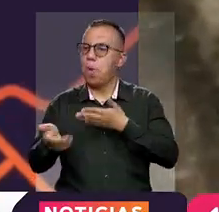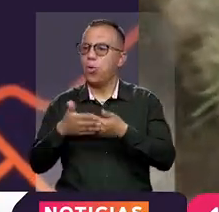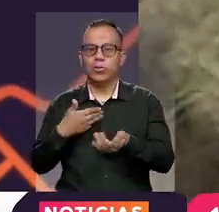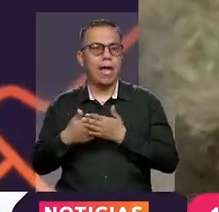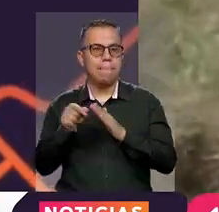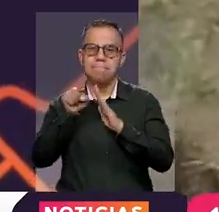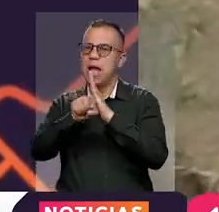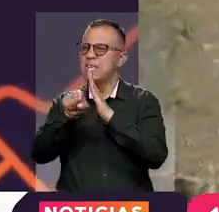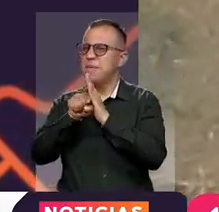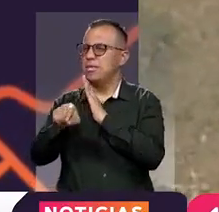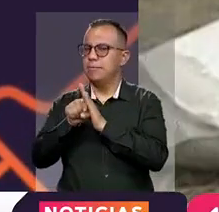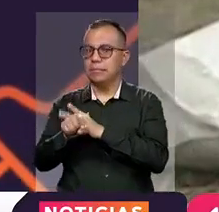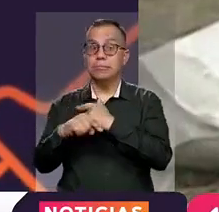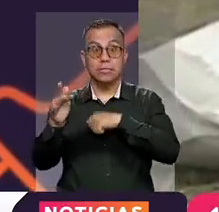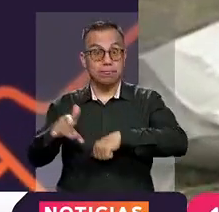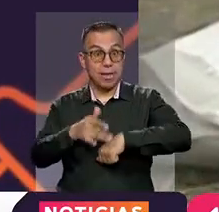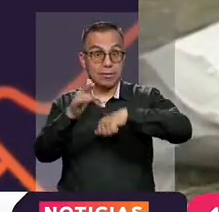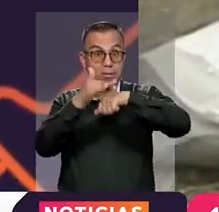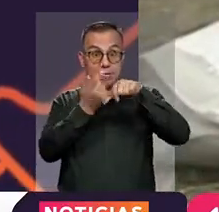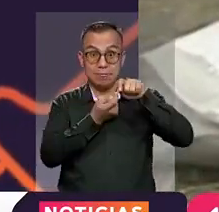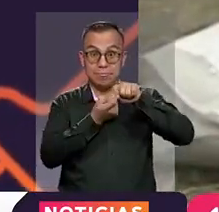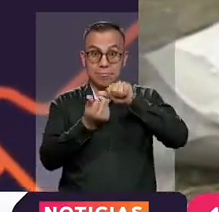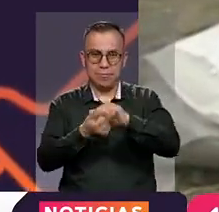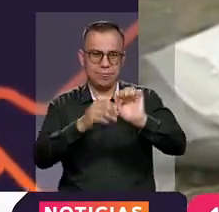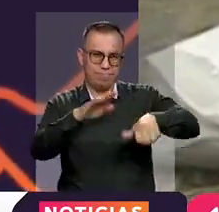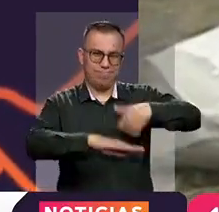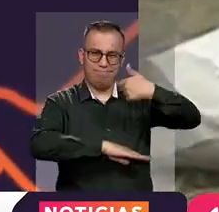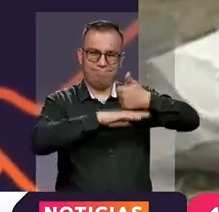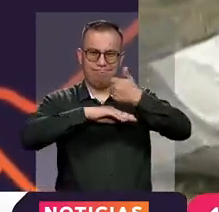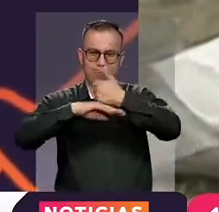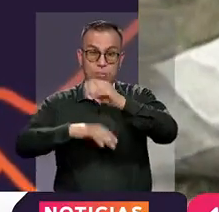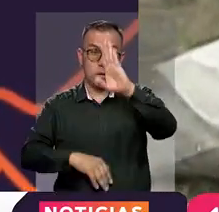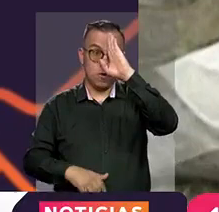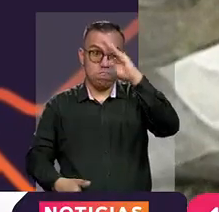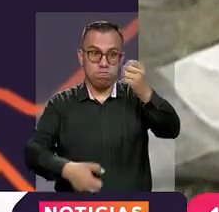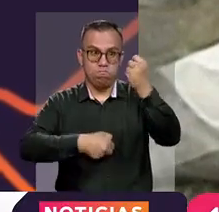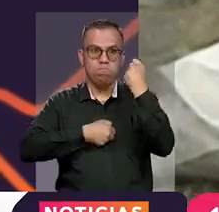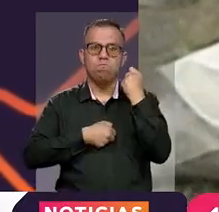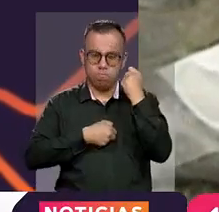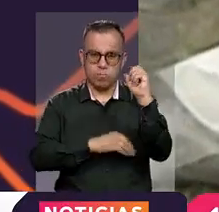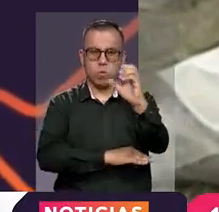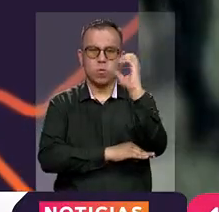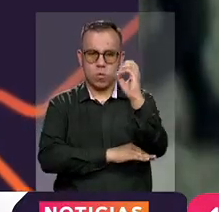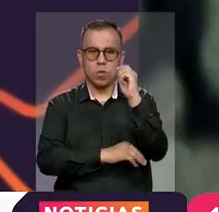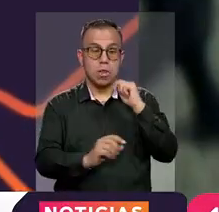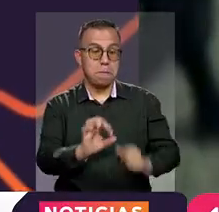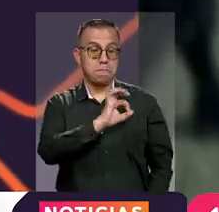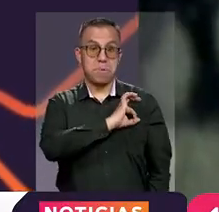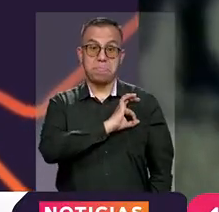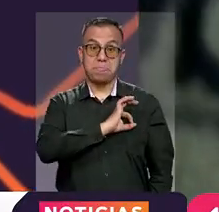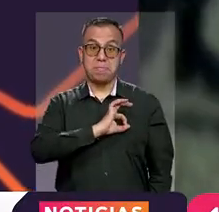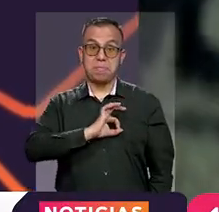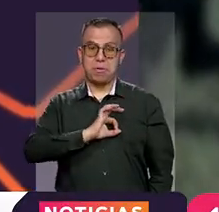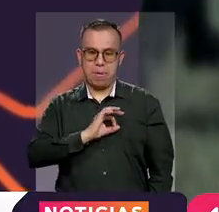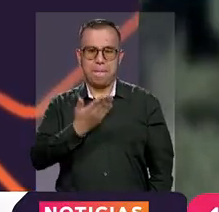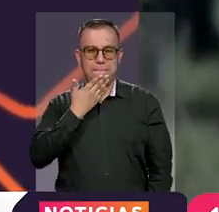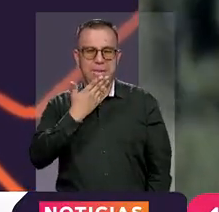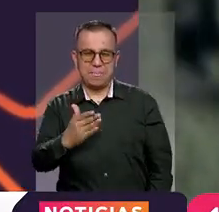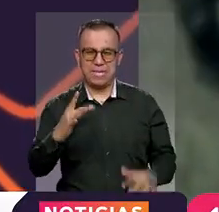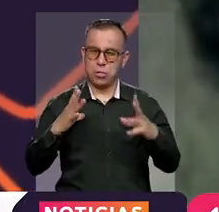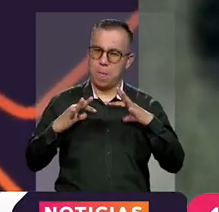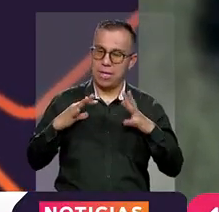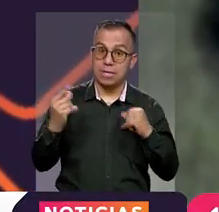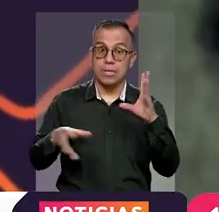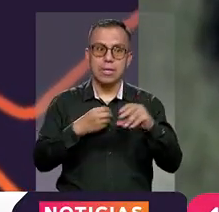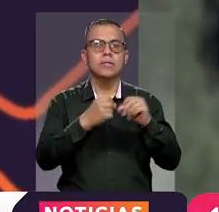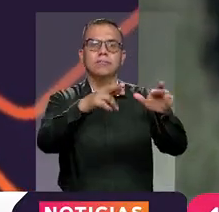lugar. Los incentivos que recibieron los mandos del Ejército Nacional de Colombia iban desde condecoraciones, permisos vacacionales